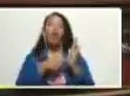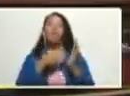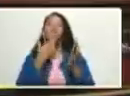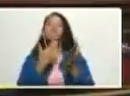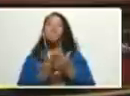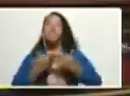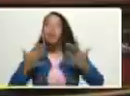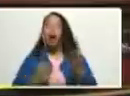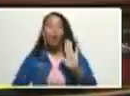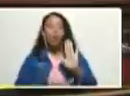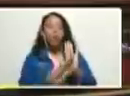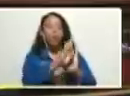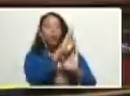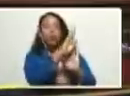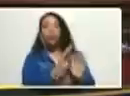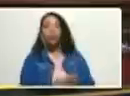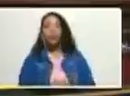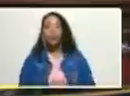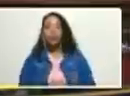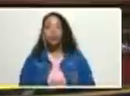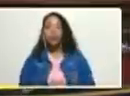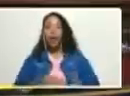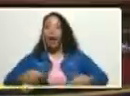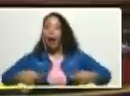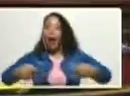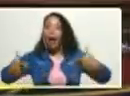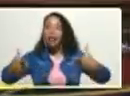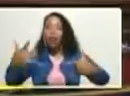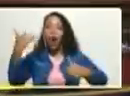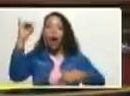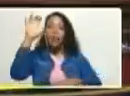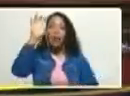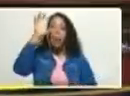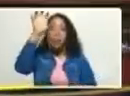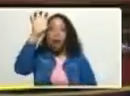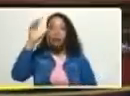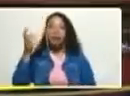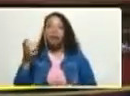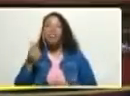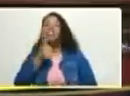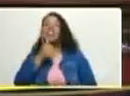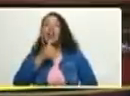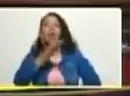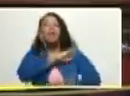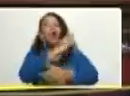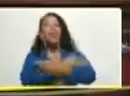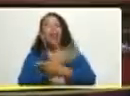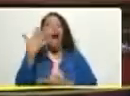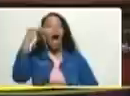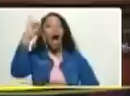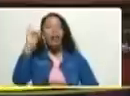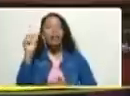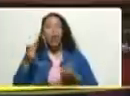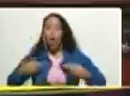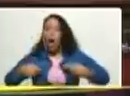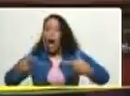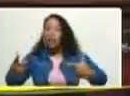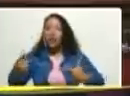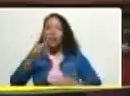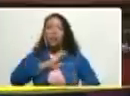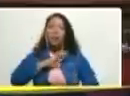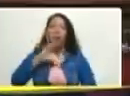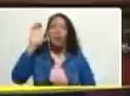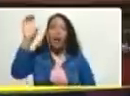el desarrollo de los gastos del Estado? ¿Quién es el poder que garantiza los gastos del Estado,